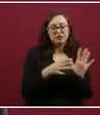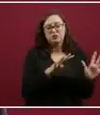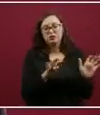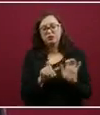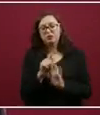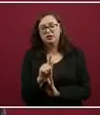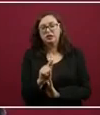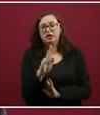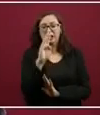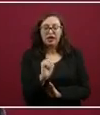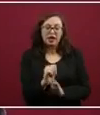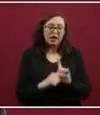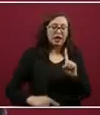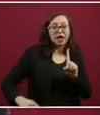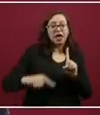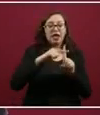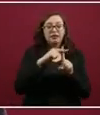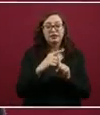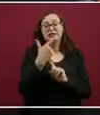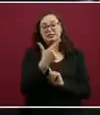6 mil 979 entre